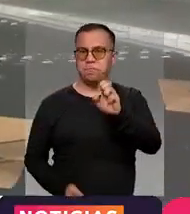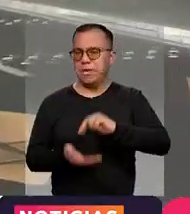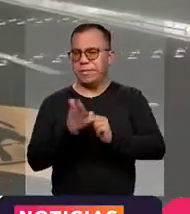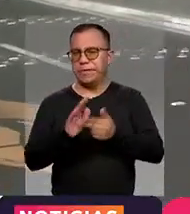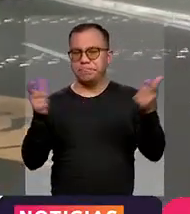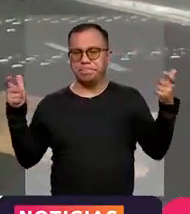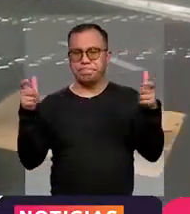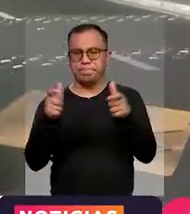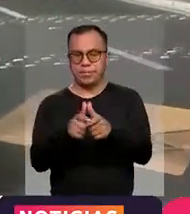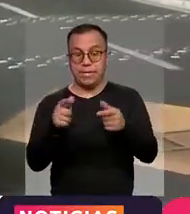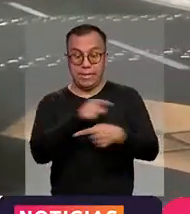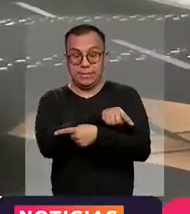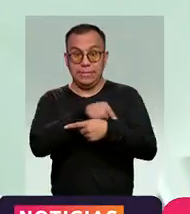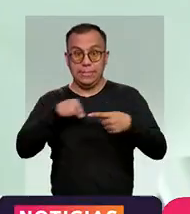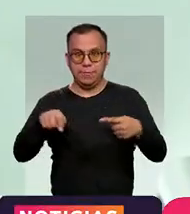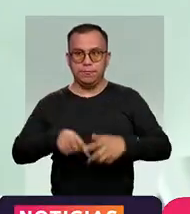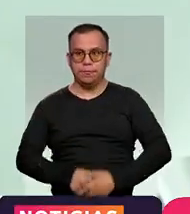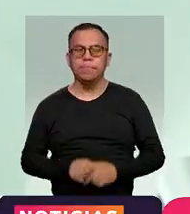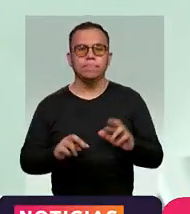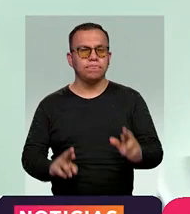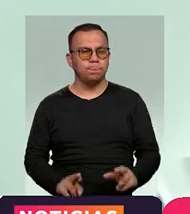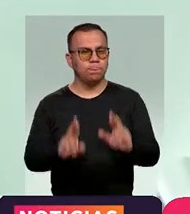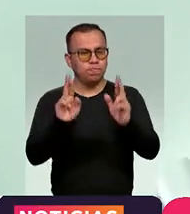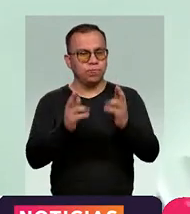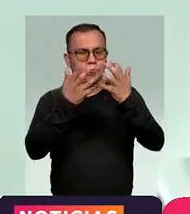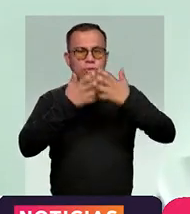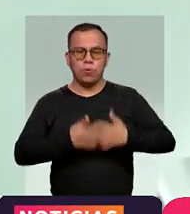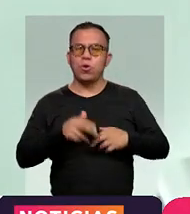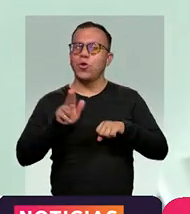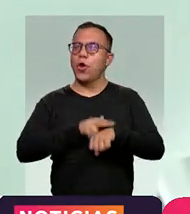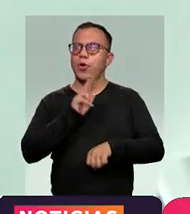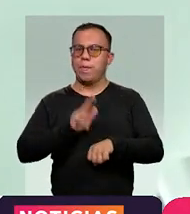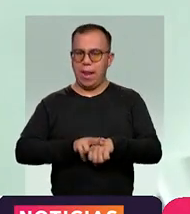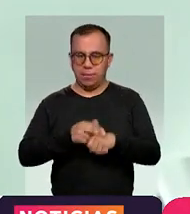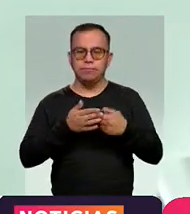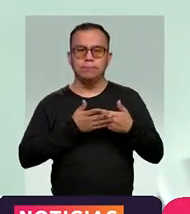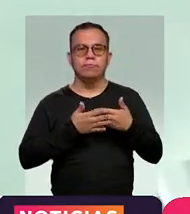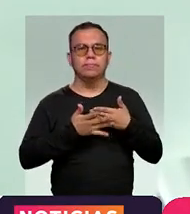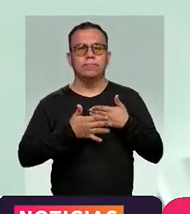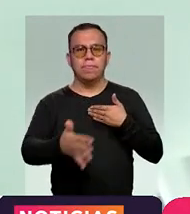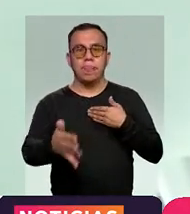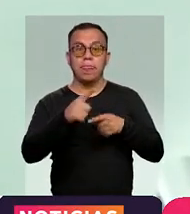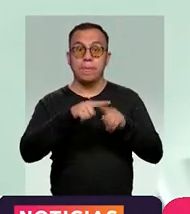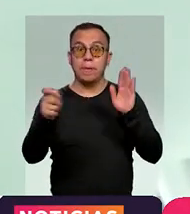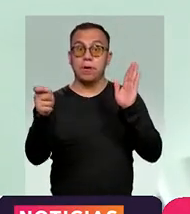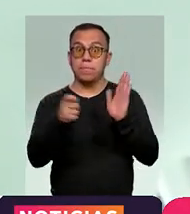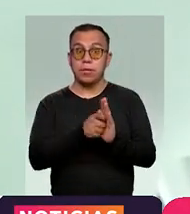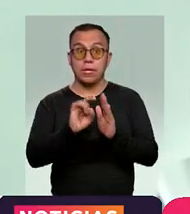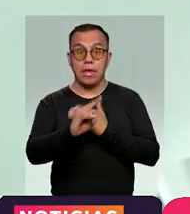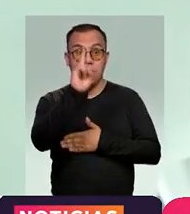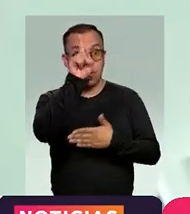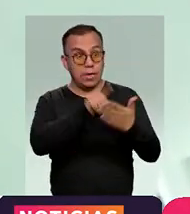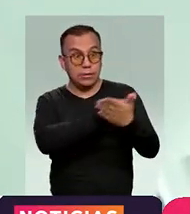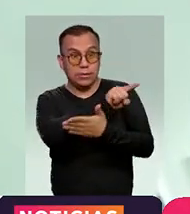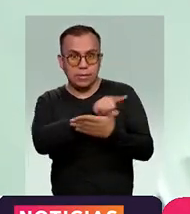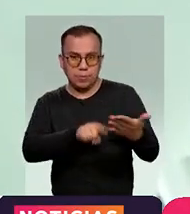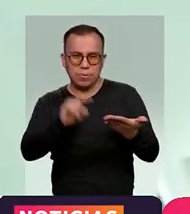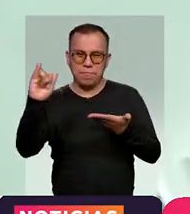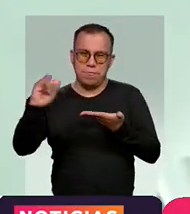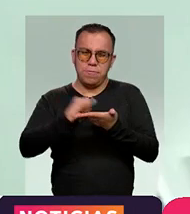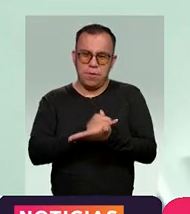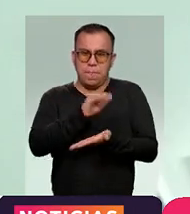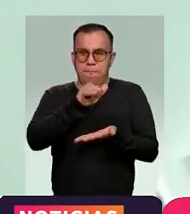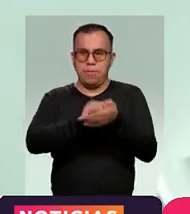mitigar esta situación esta semana. Esperamos que la operación esté normal, pero si llegase a cancelarse algún vuelo por este